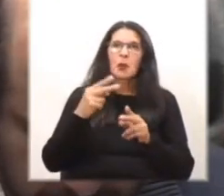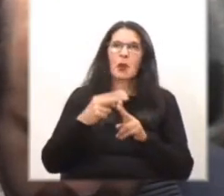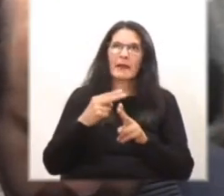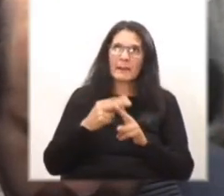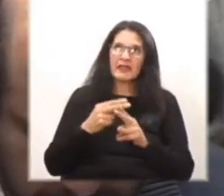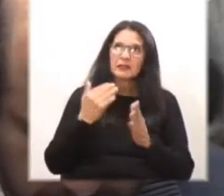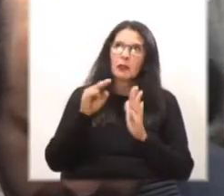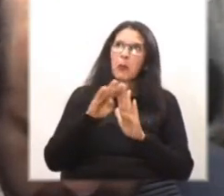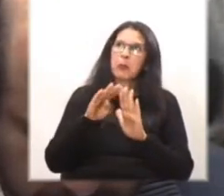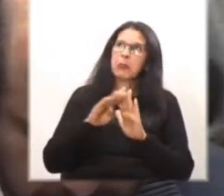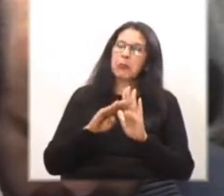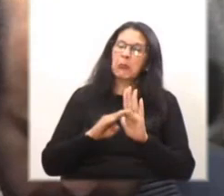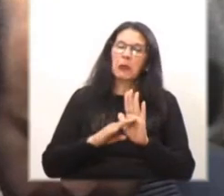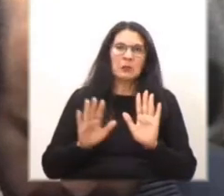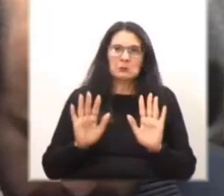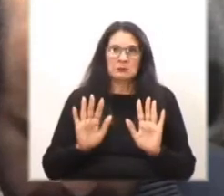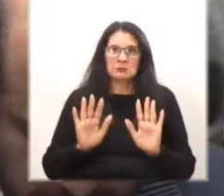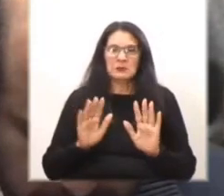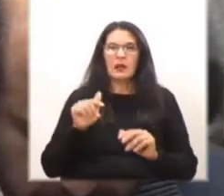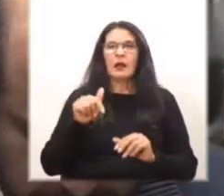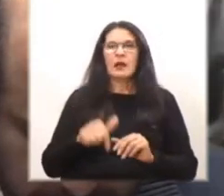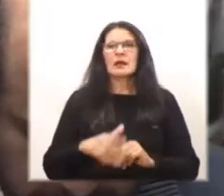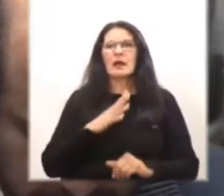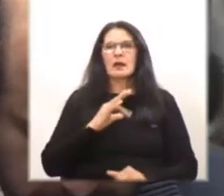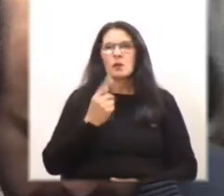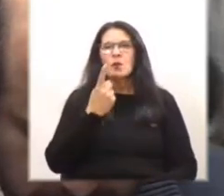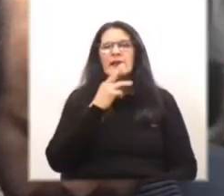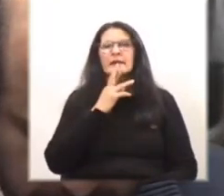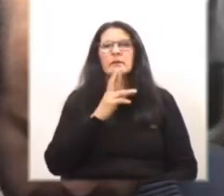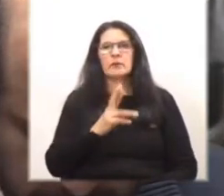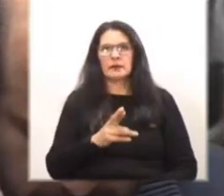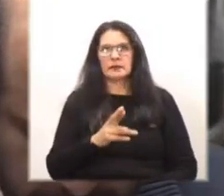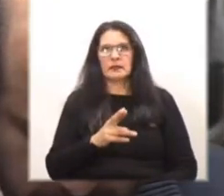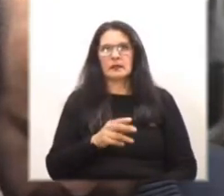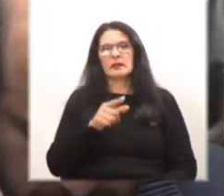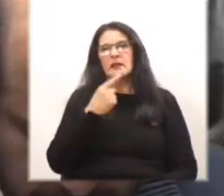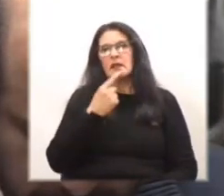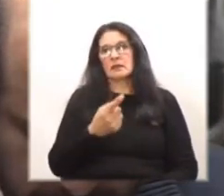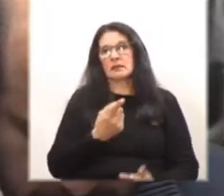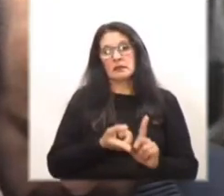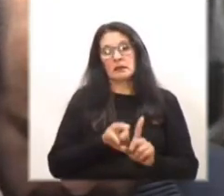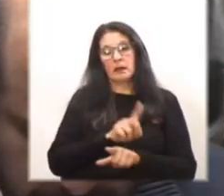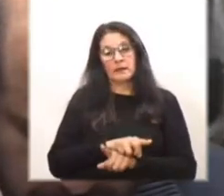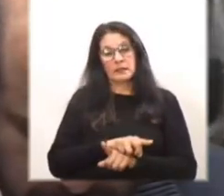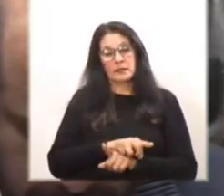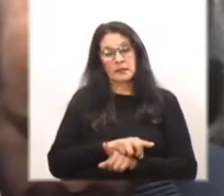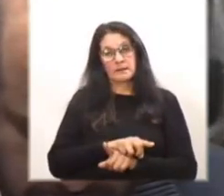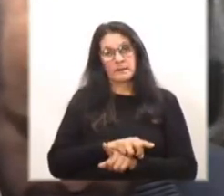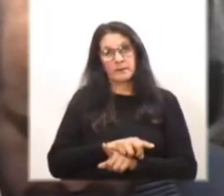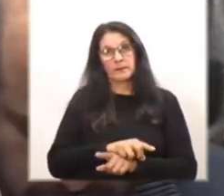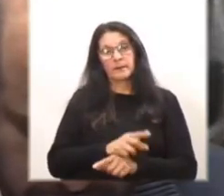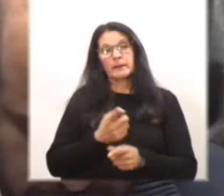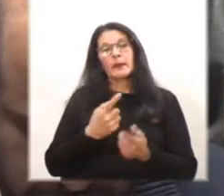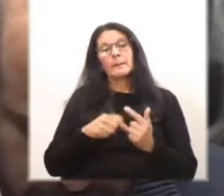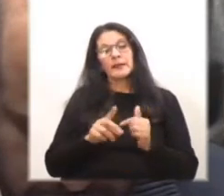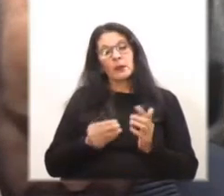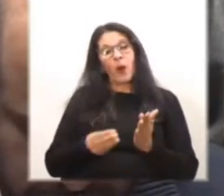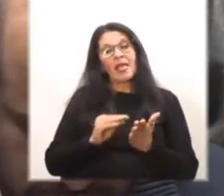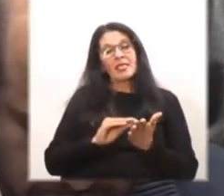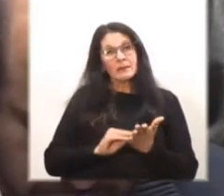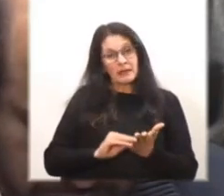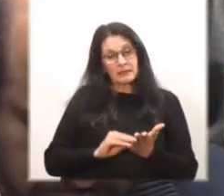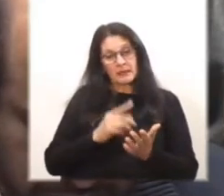nombramientos, acá hay una respuesta oficial que dice lo contrario. Pero además existe